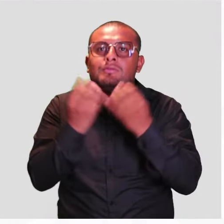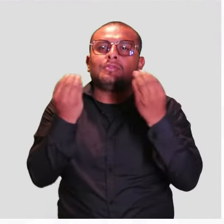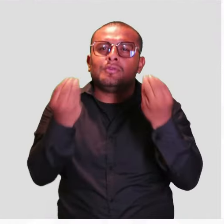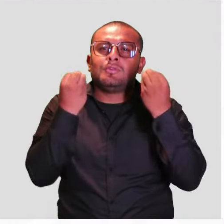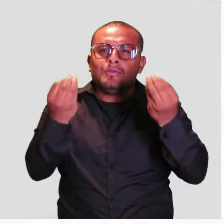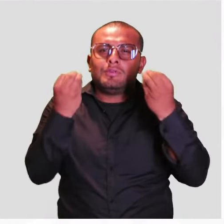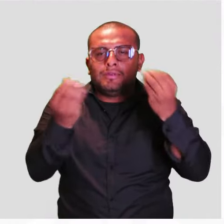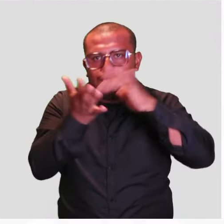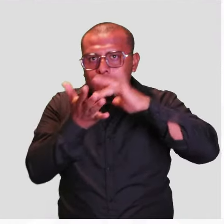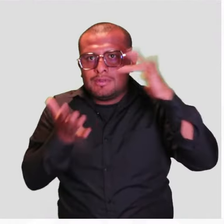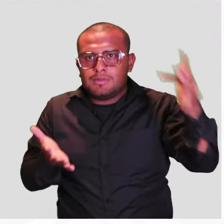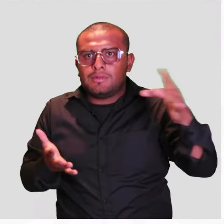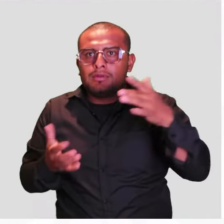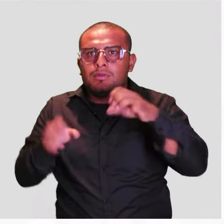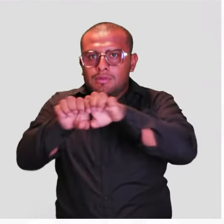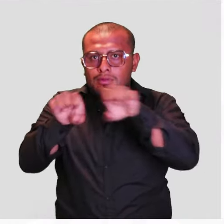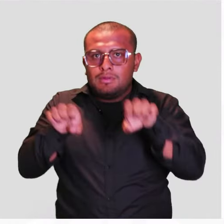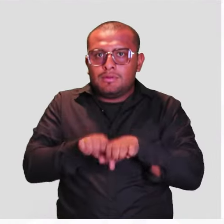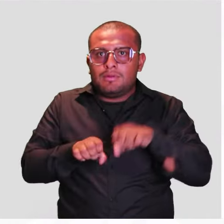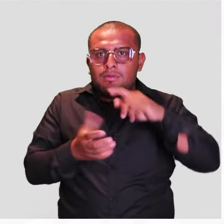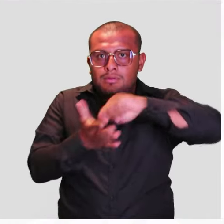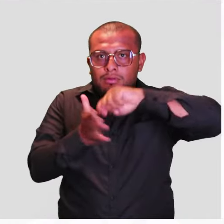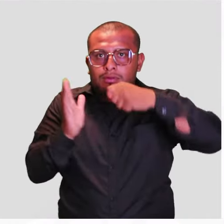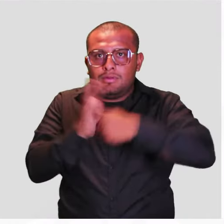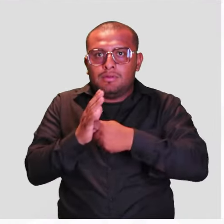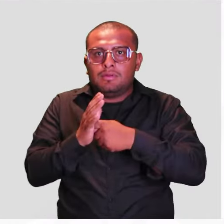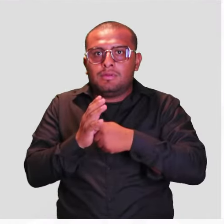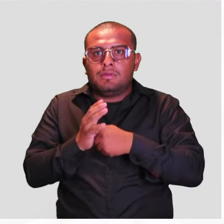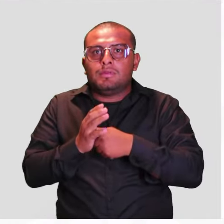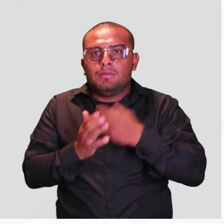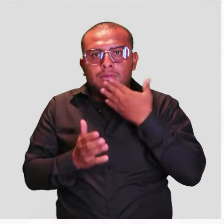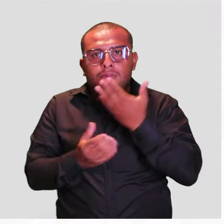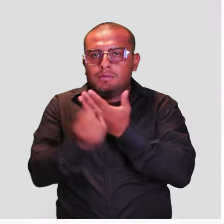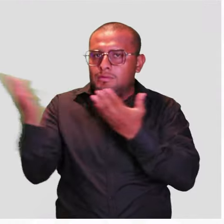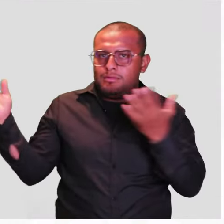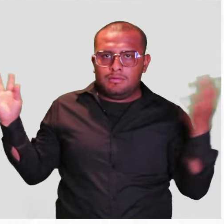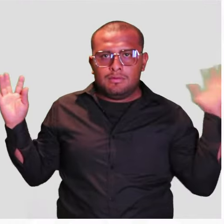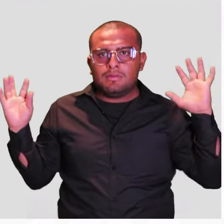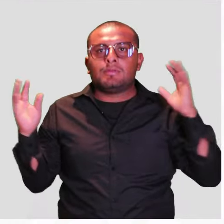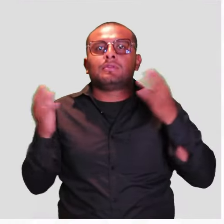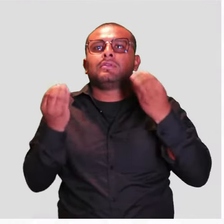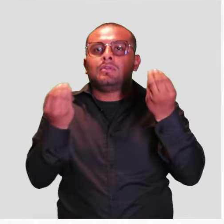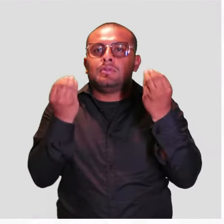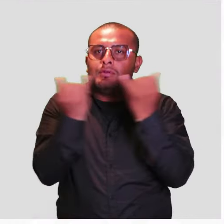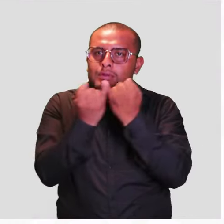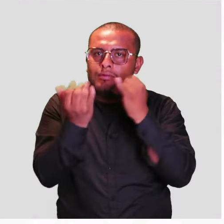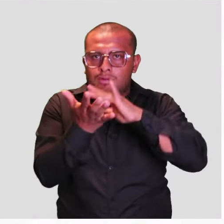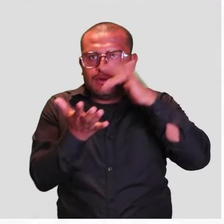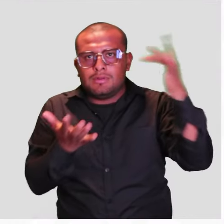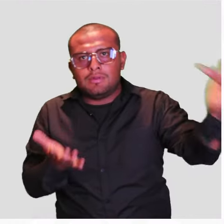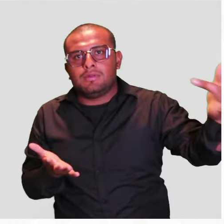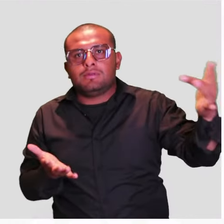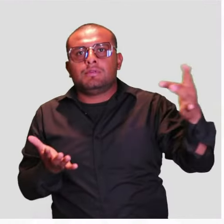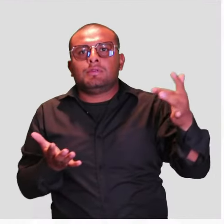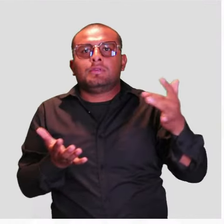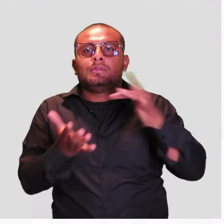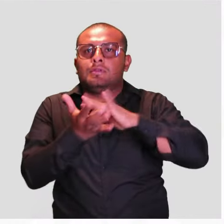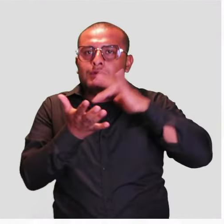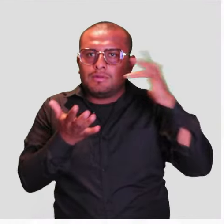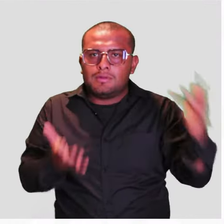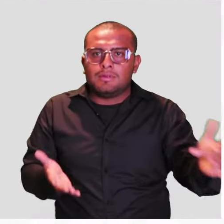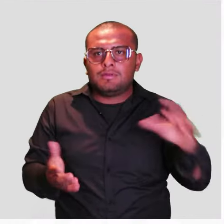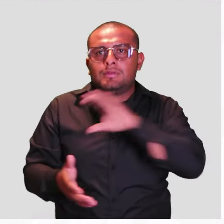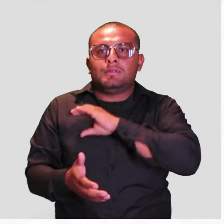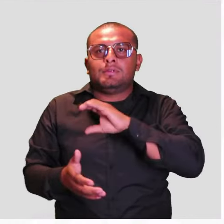apoyo del equipo técnico del Instituto Electoral del Estado de Querétaro. Un agradecimiento además enorme a nuestra querida